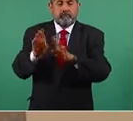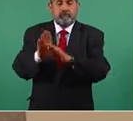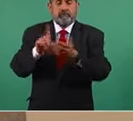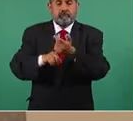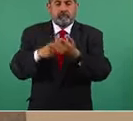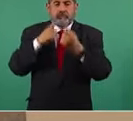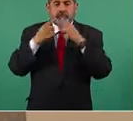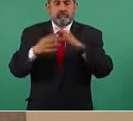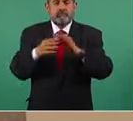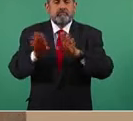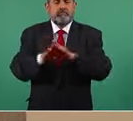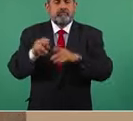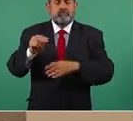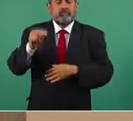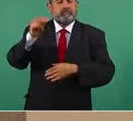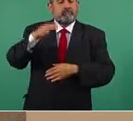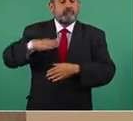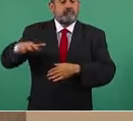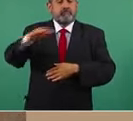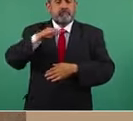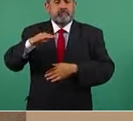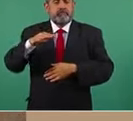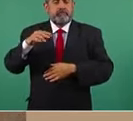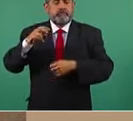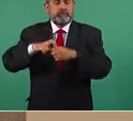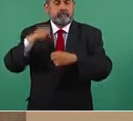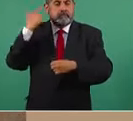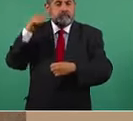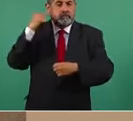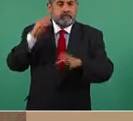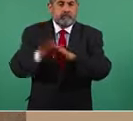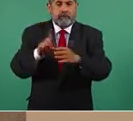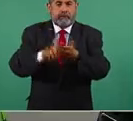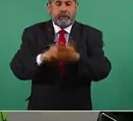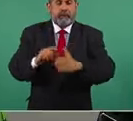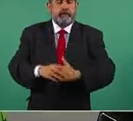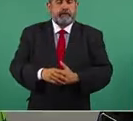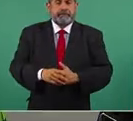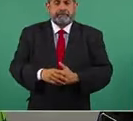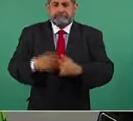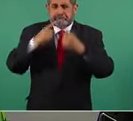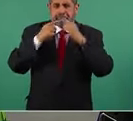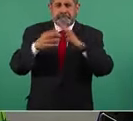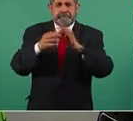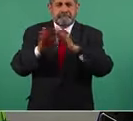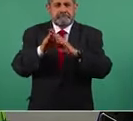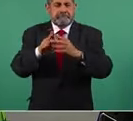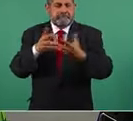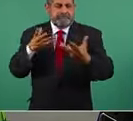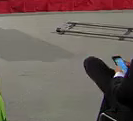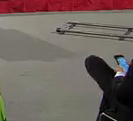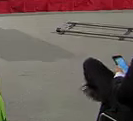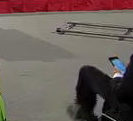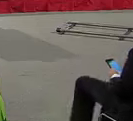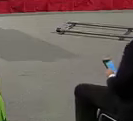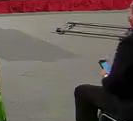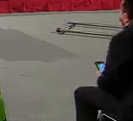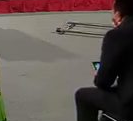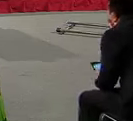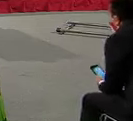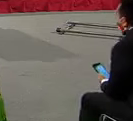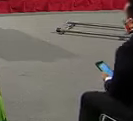en la operación noreste y zona metropolitana de Guadalajara, operaciones de intercepción se han